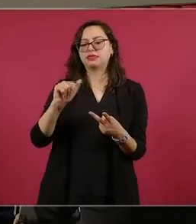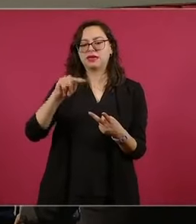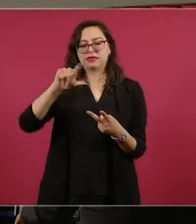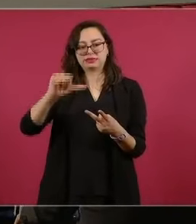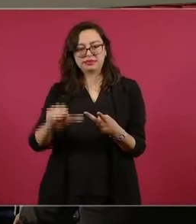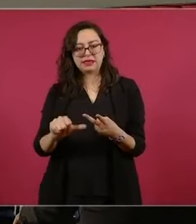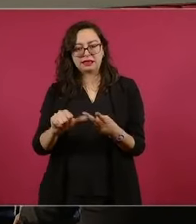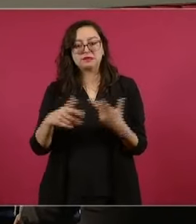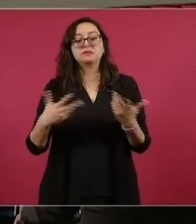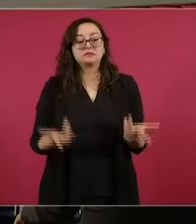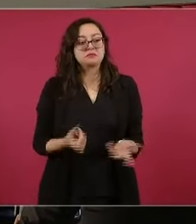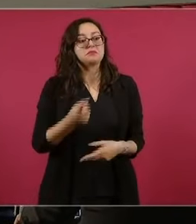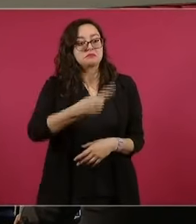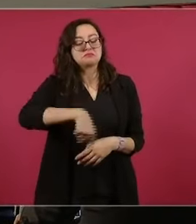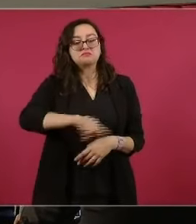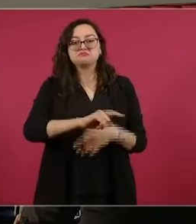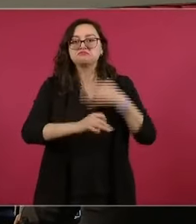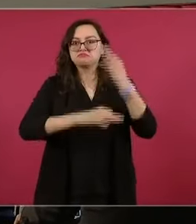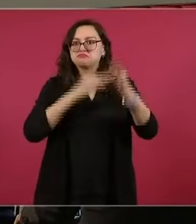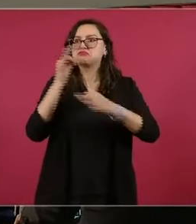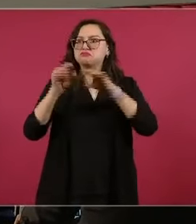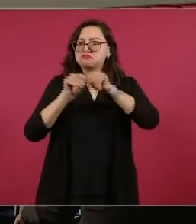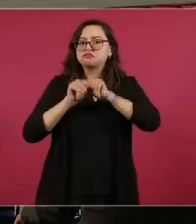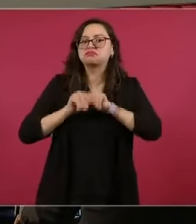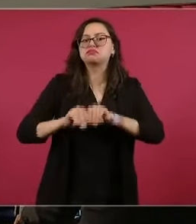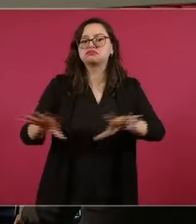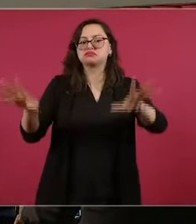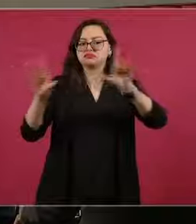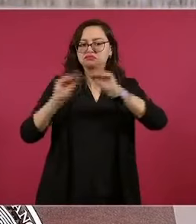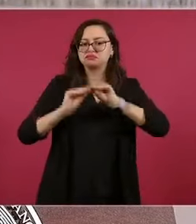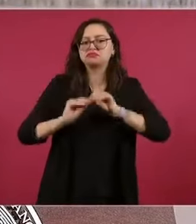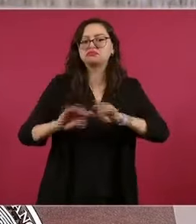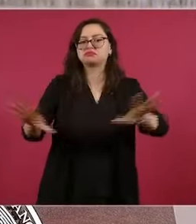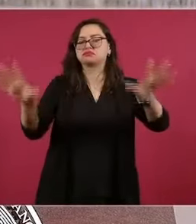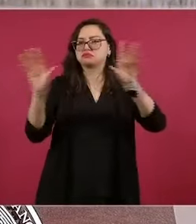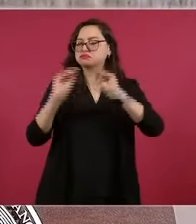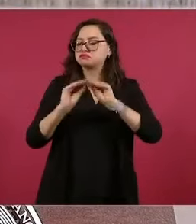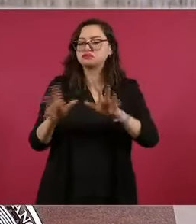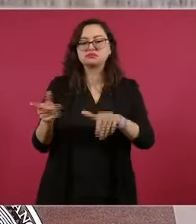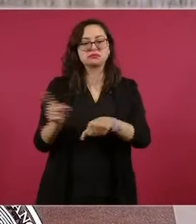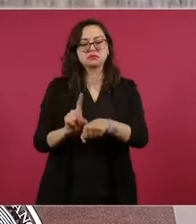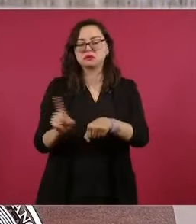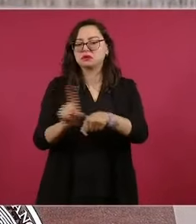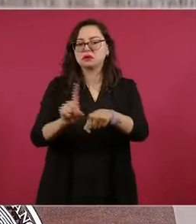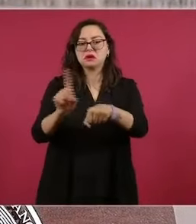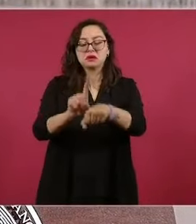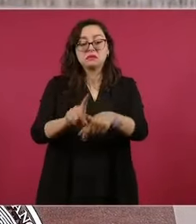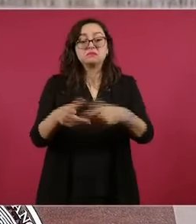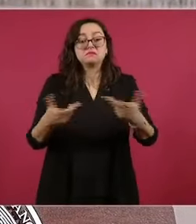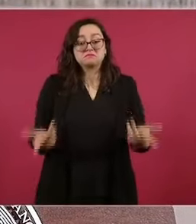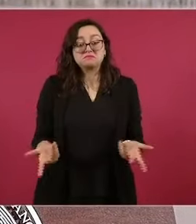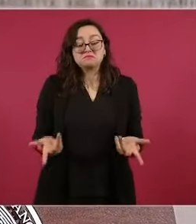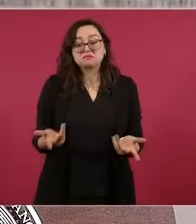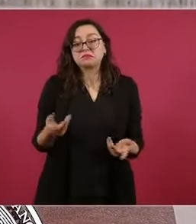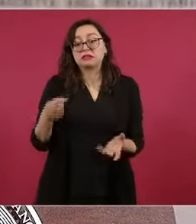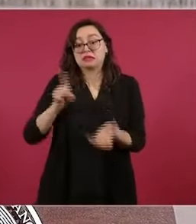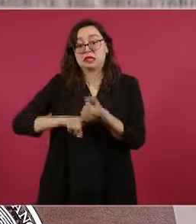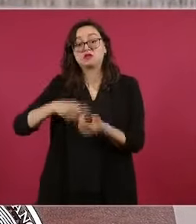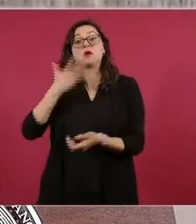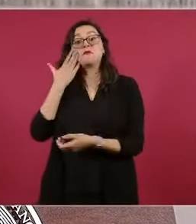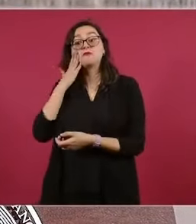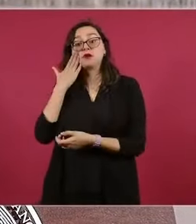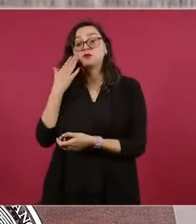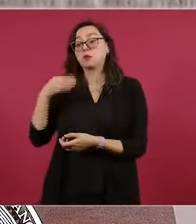que diseminan páginas vinculadas a la Coparmex. Y aquí sí hay que decir, Meta es una de